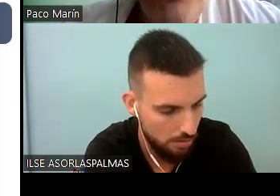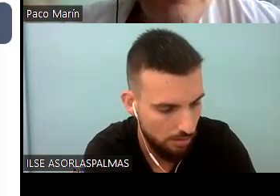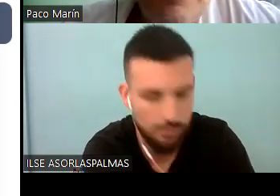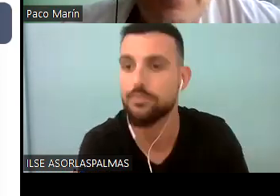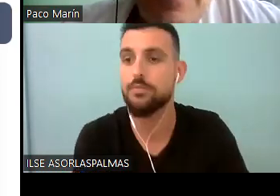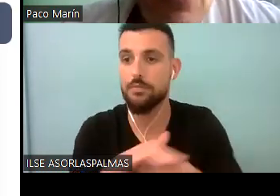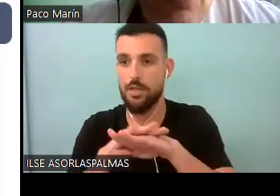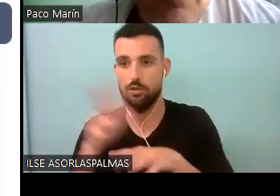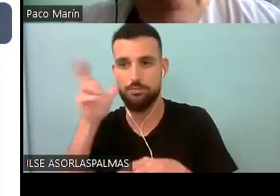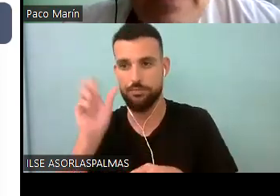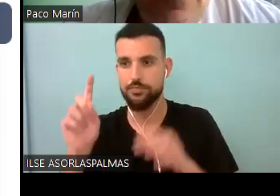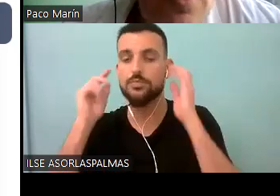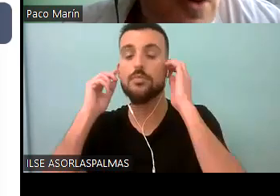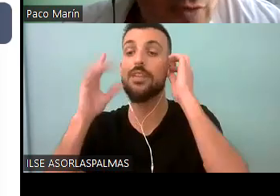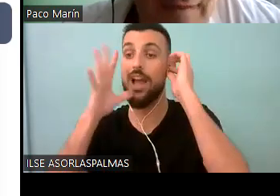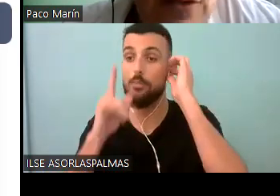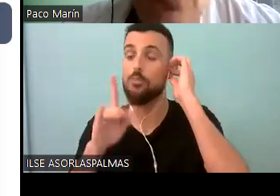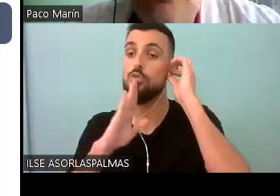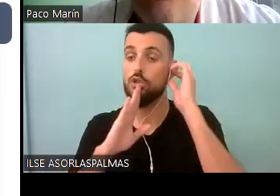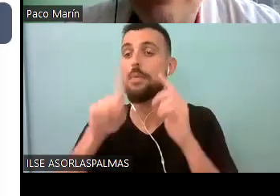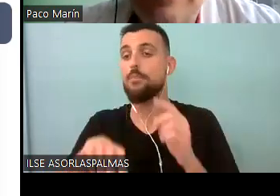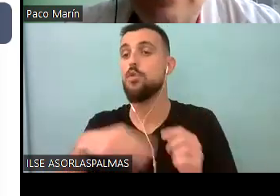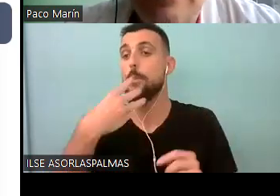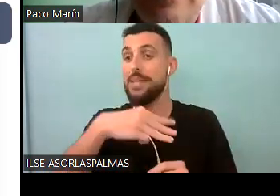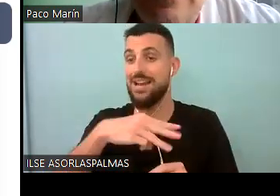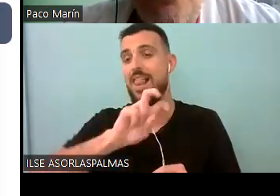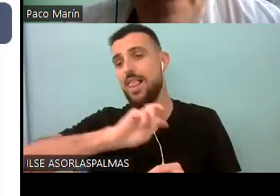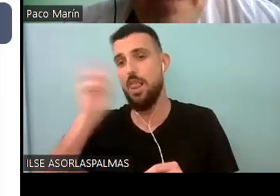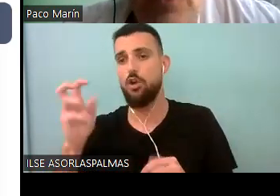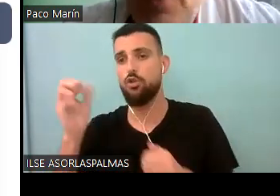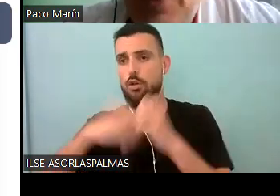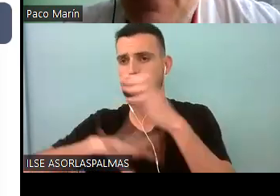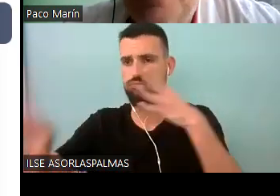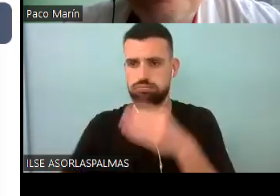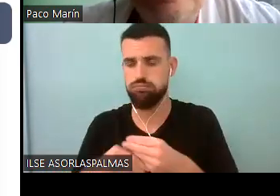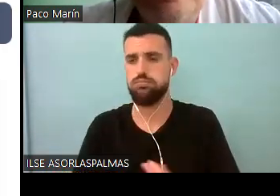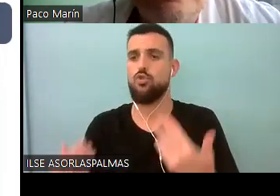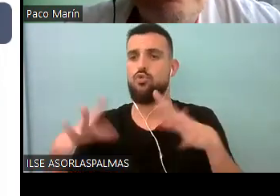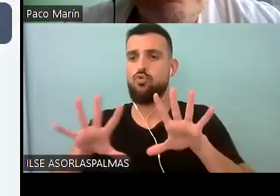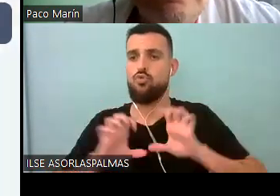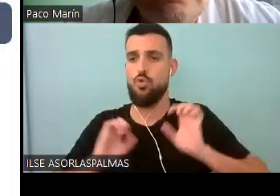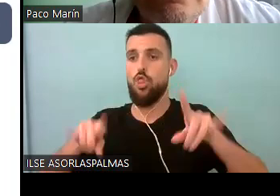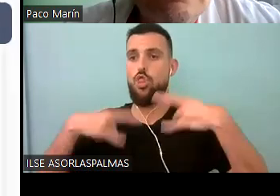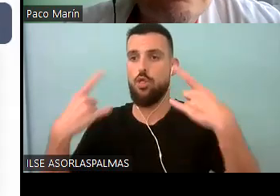como veíamos antes, y con otros minerales como el fosfato o el magnesio, por ejemplo.